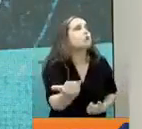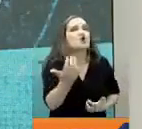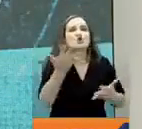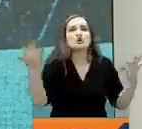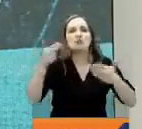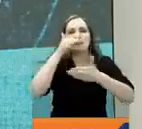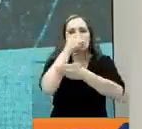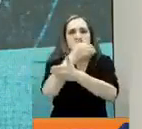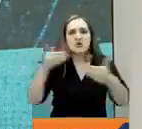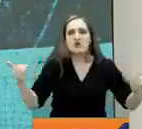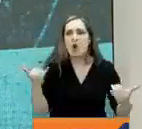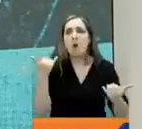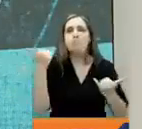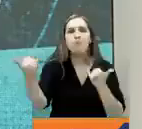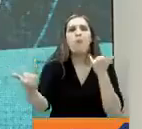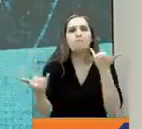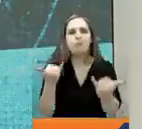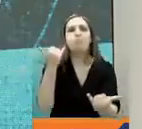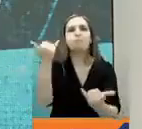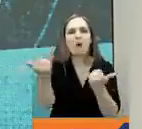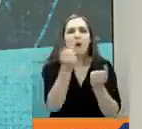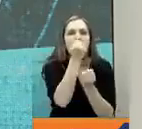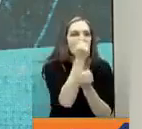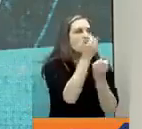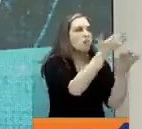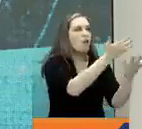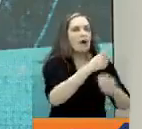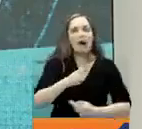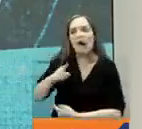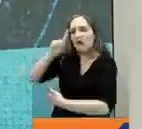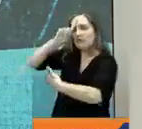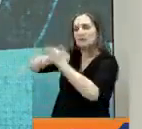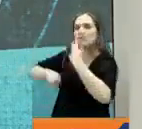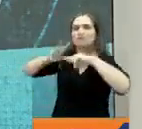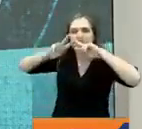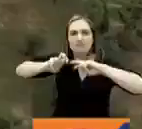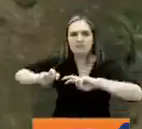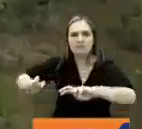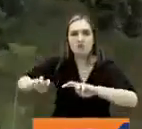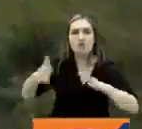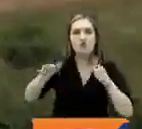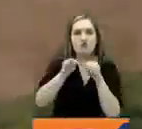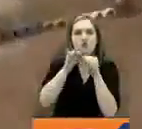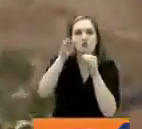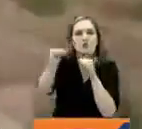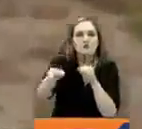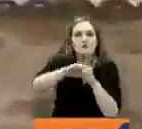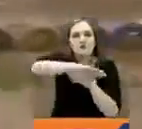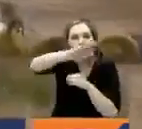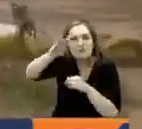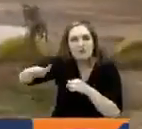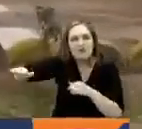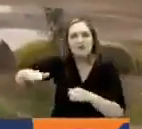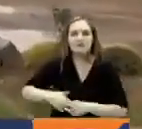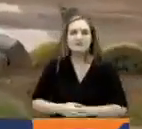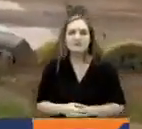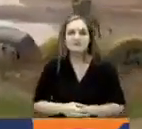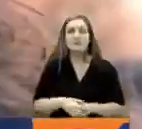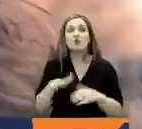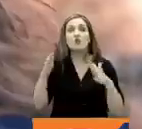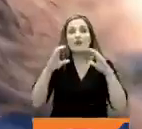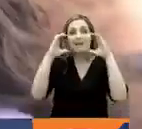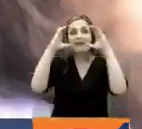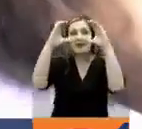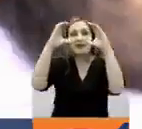de menores que fueron reclutados en el marco del conflicto en el municipio de montañita en el municipio de montañitas en caquetá se